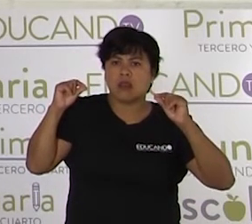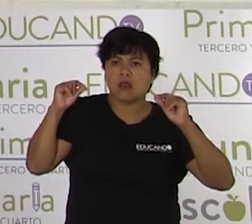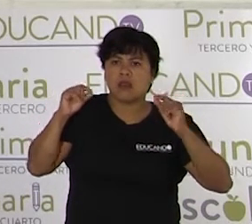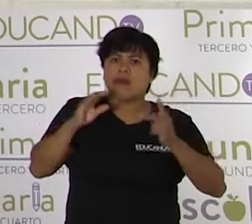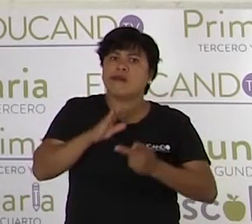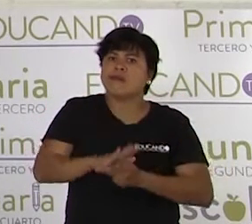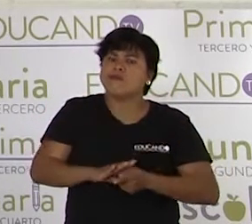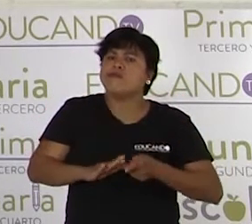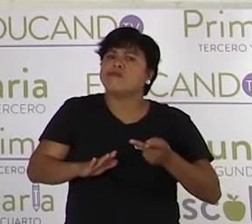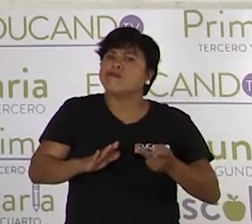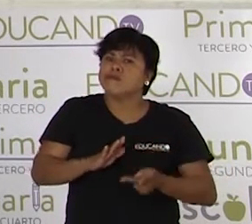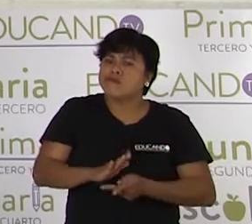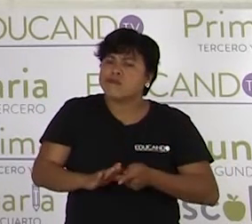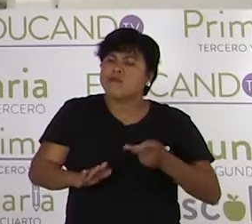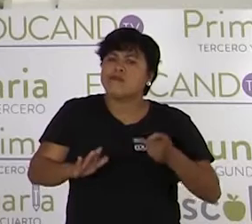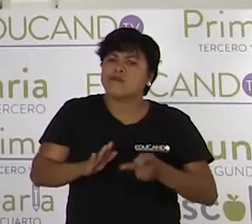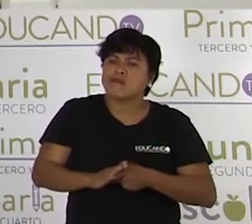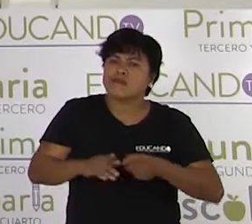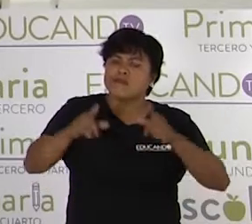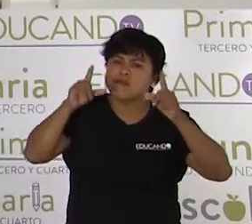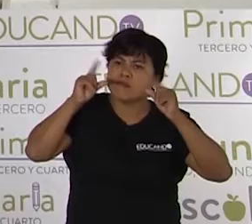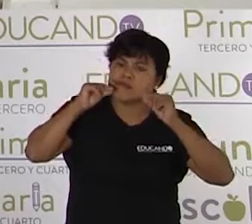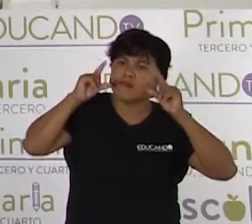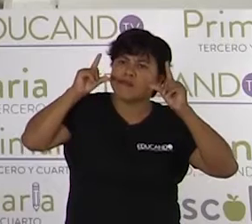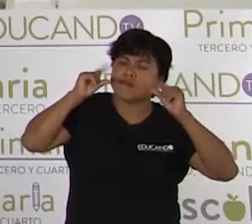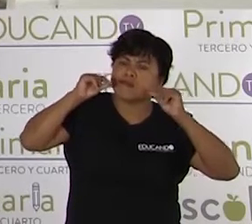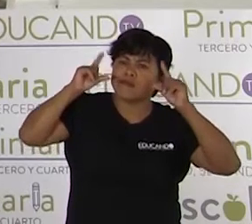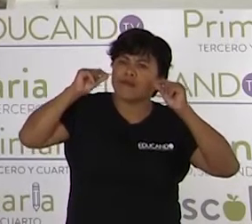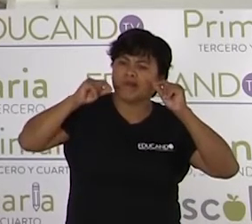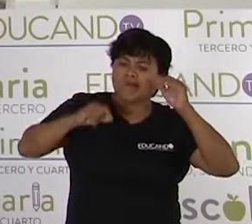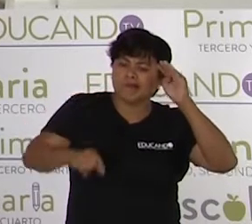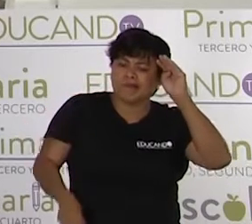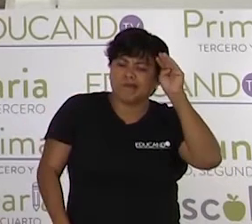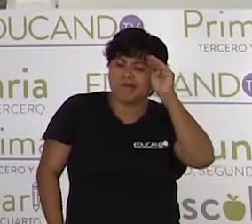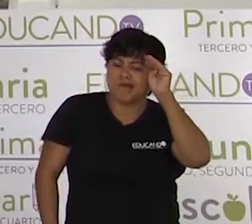varias veces mientras pensaba.